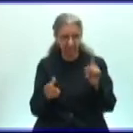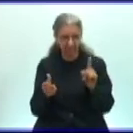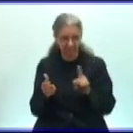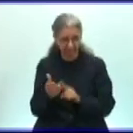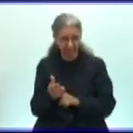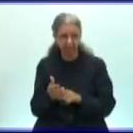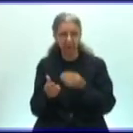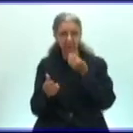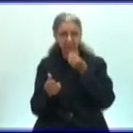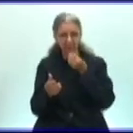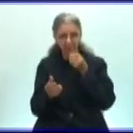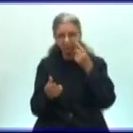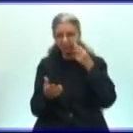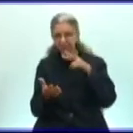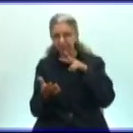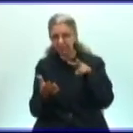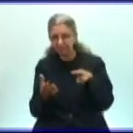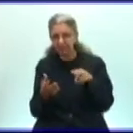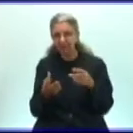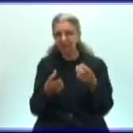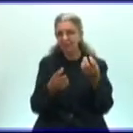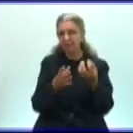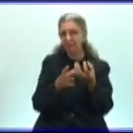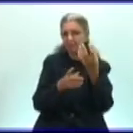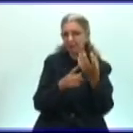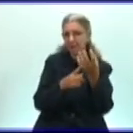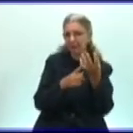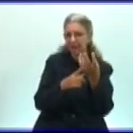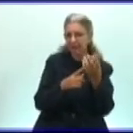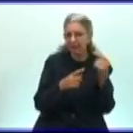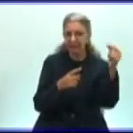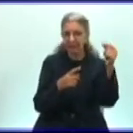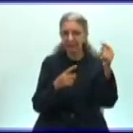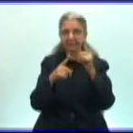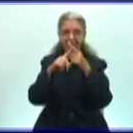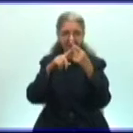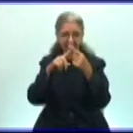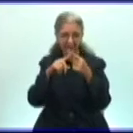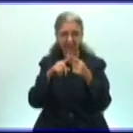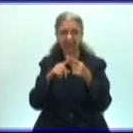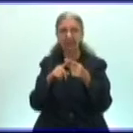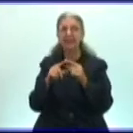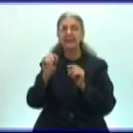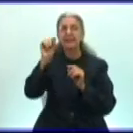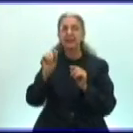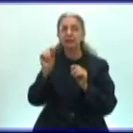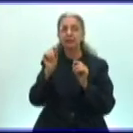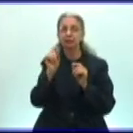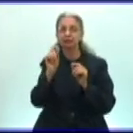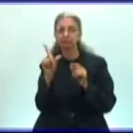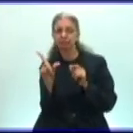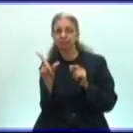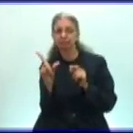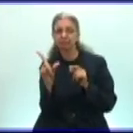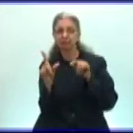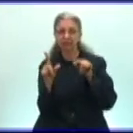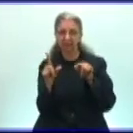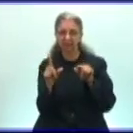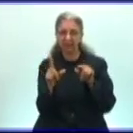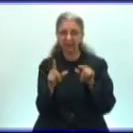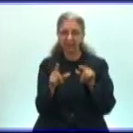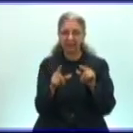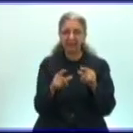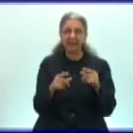observar que tenemos la fuente de corriente, el interruptor abierto, el consumidor, en este caso